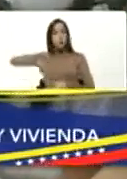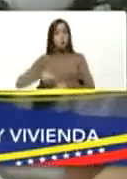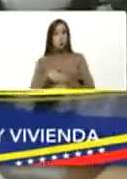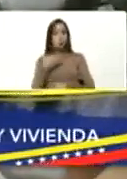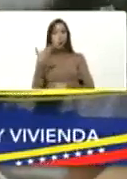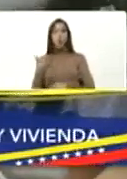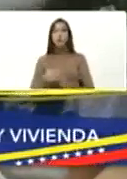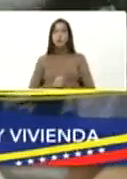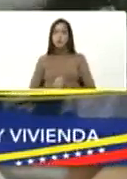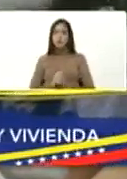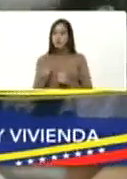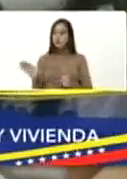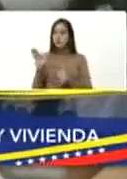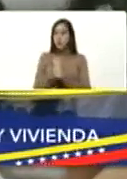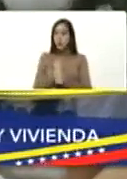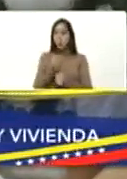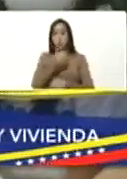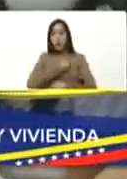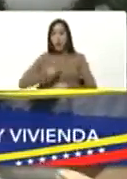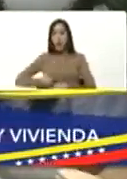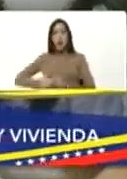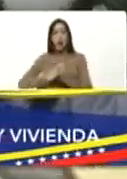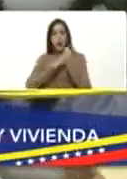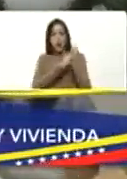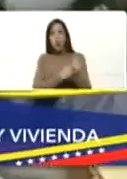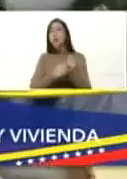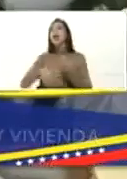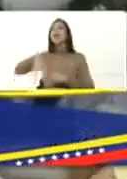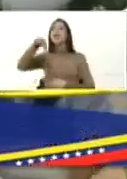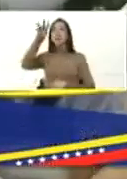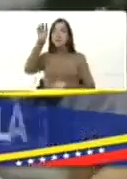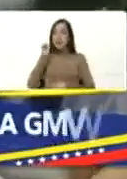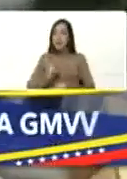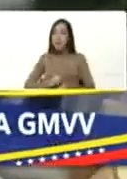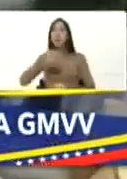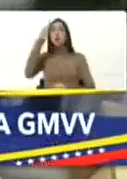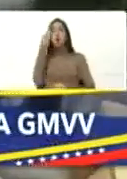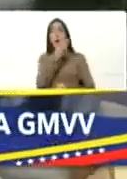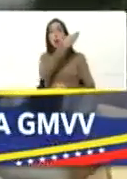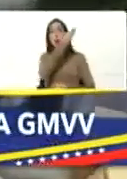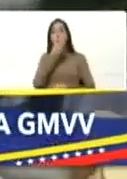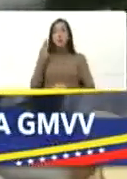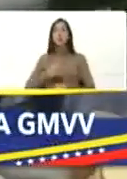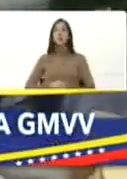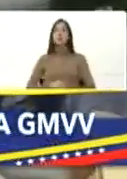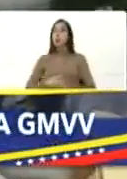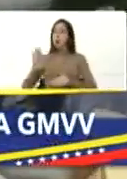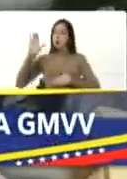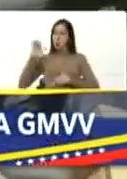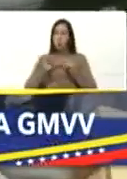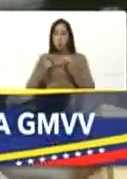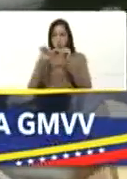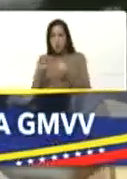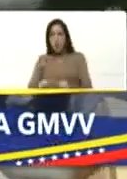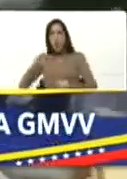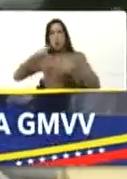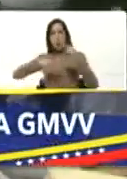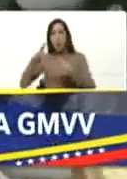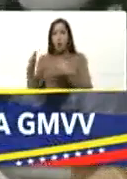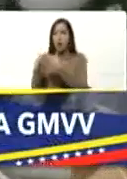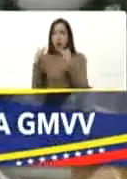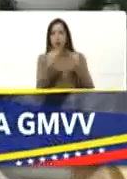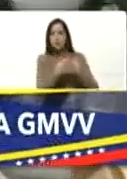ha encontrado en usted un líder coherente, un líder comprometido, y le promete que seguirán autoconstruyendo